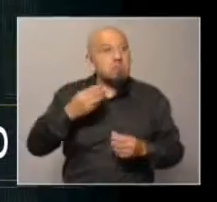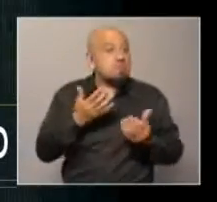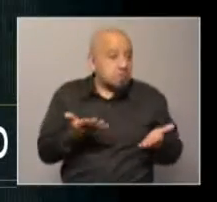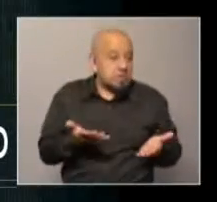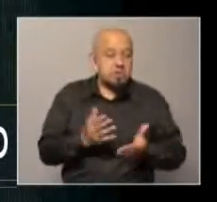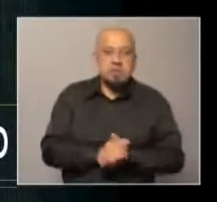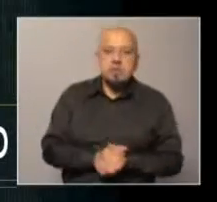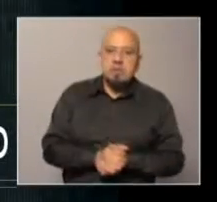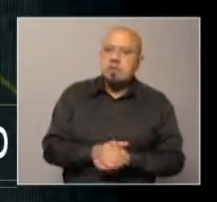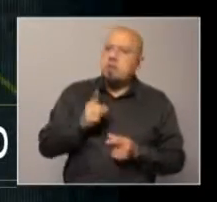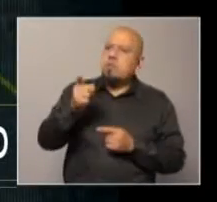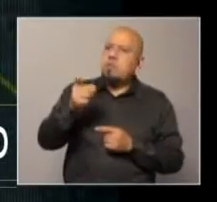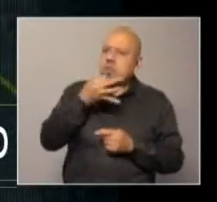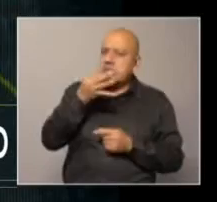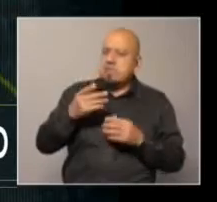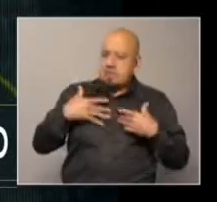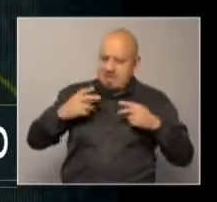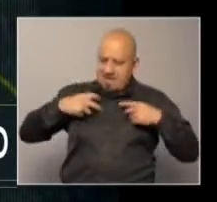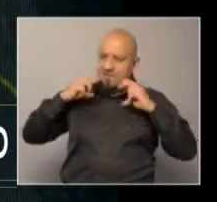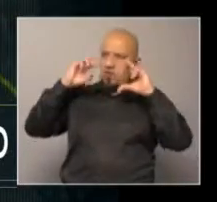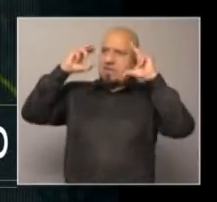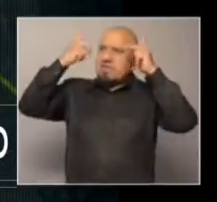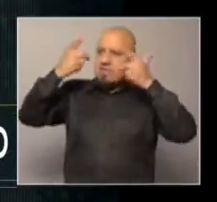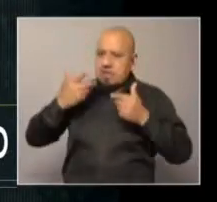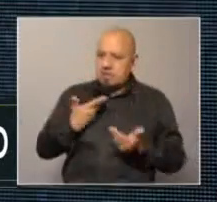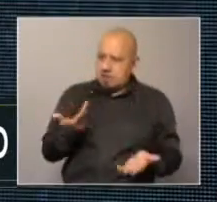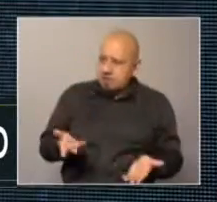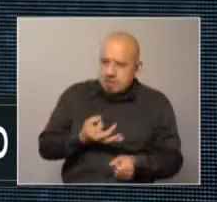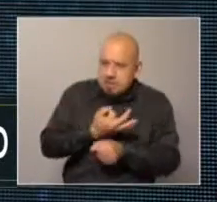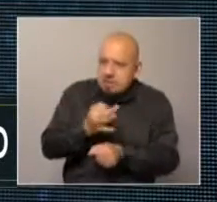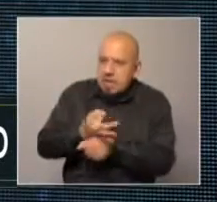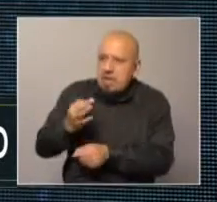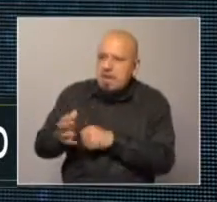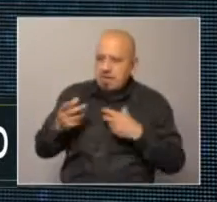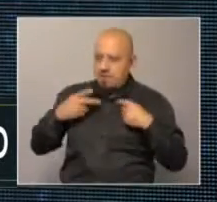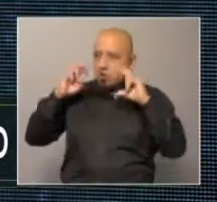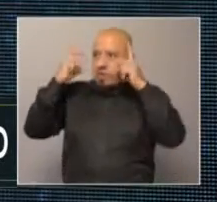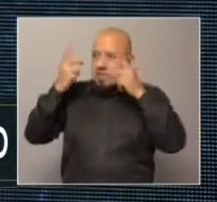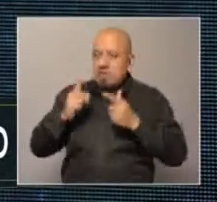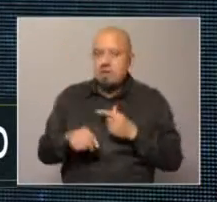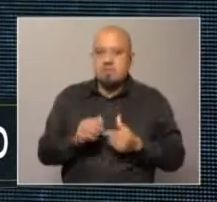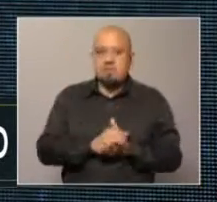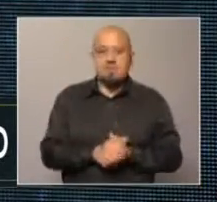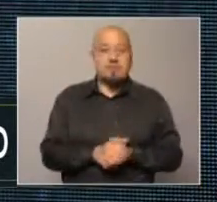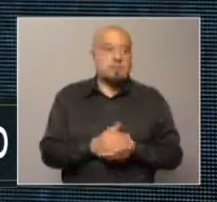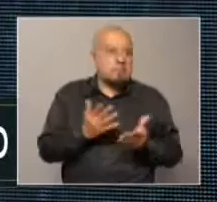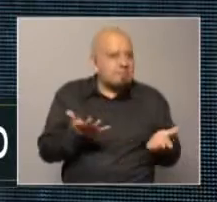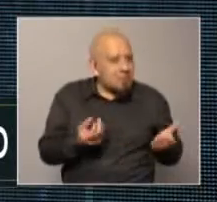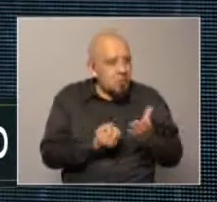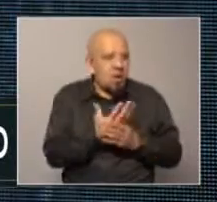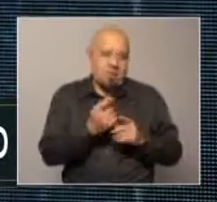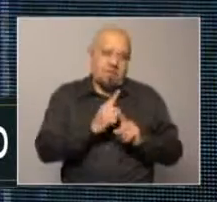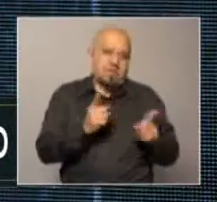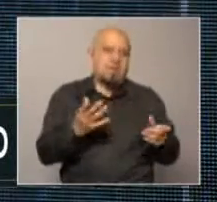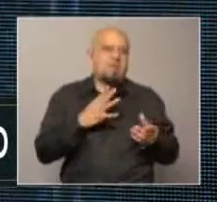que planteas, ¿no?, un concepto de como que la violencia se enseña. Sí, esto digo, no es nuevo, ¿no? Coloquialmente